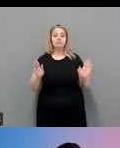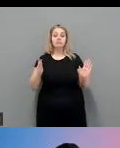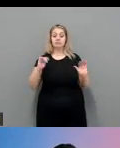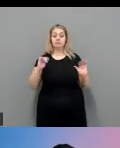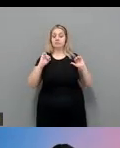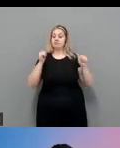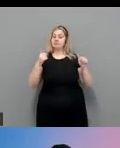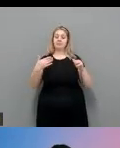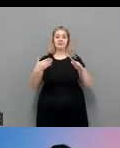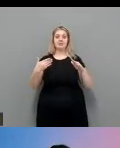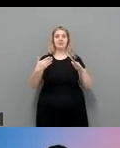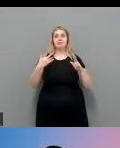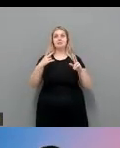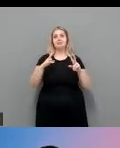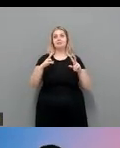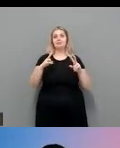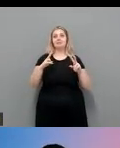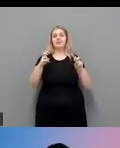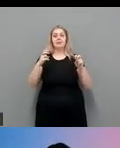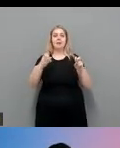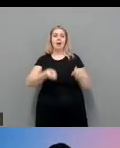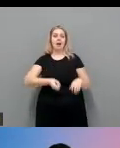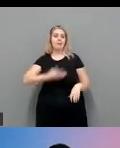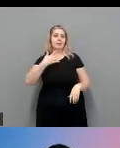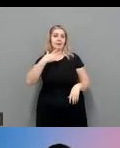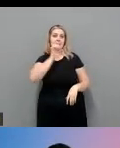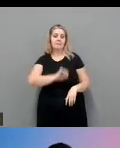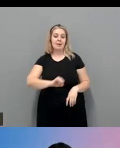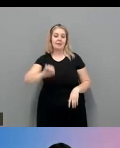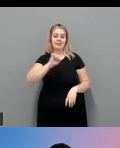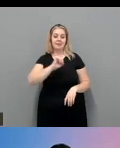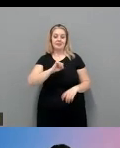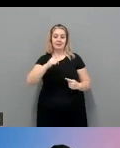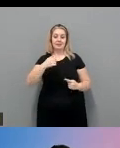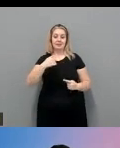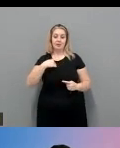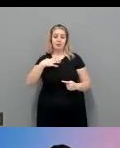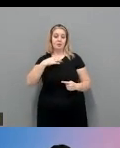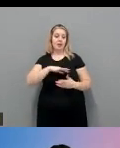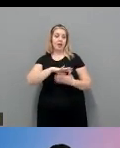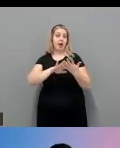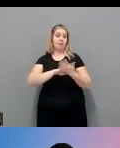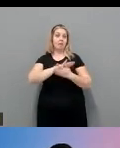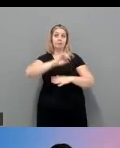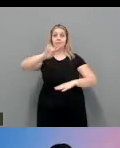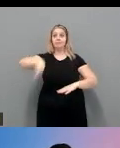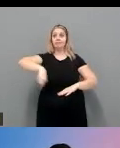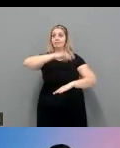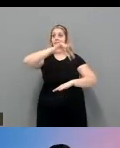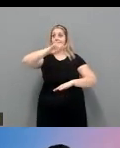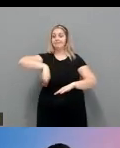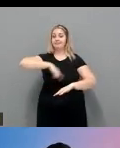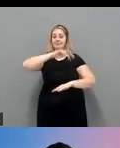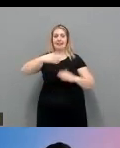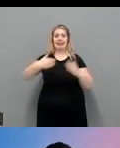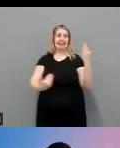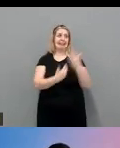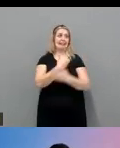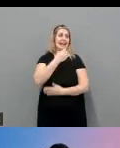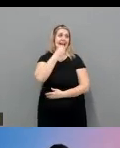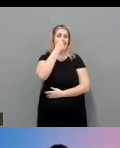a pincelar un tema apasionante y maravilloso del cual podría estar hablando horas, días,